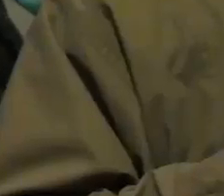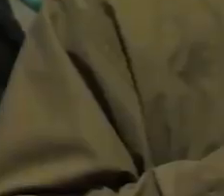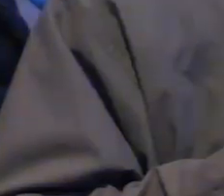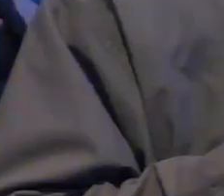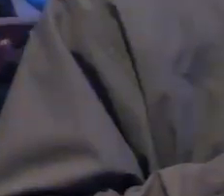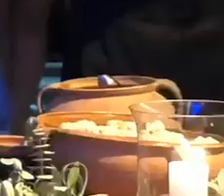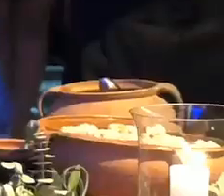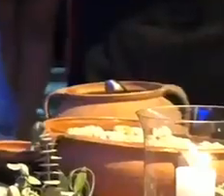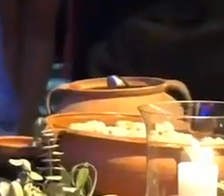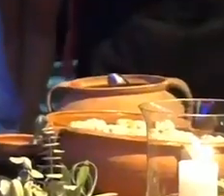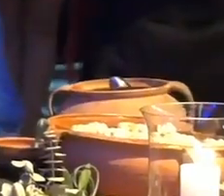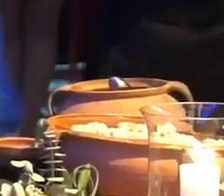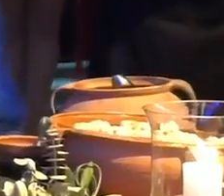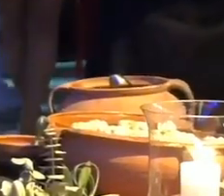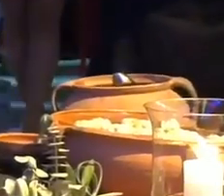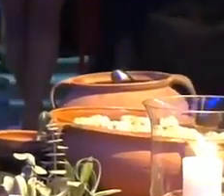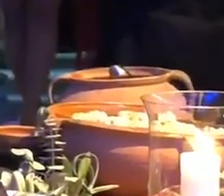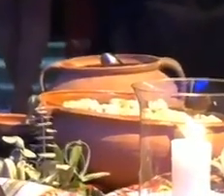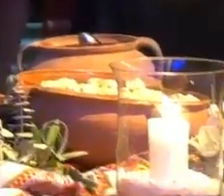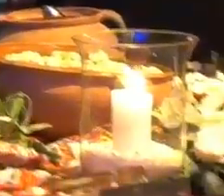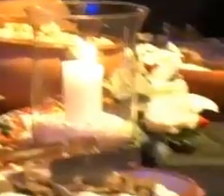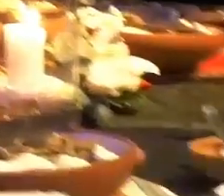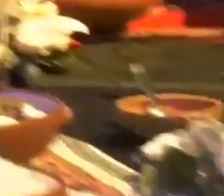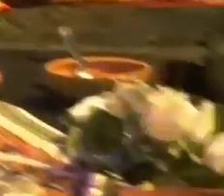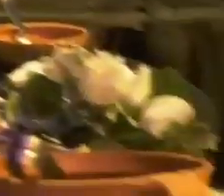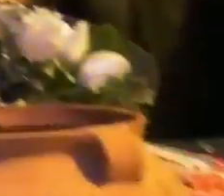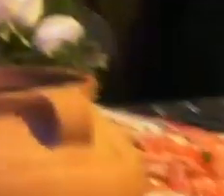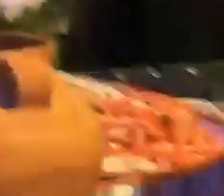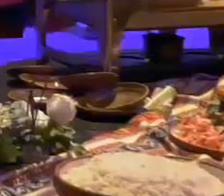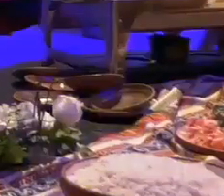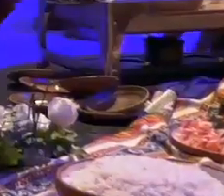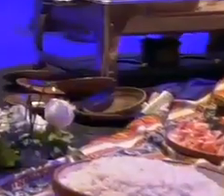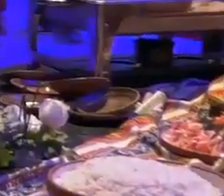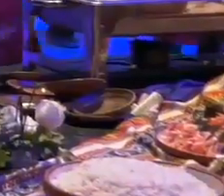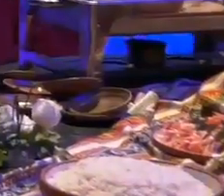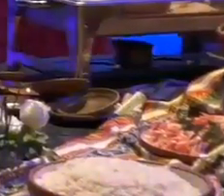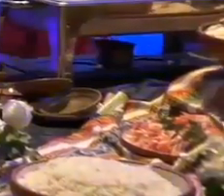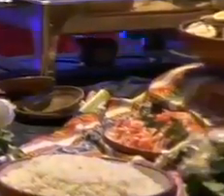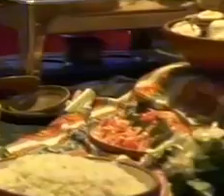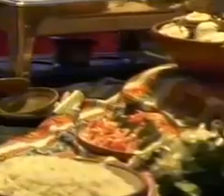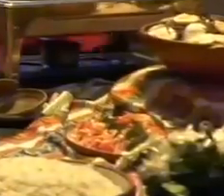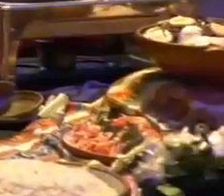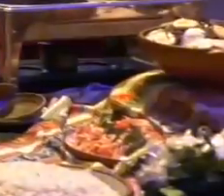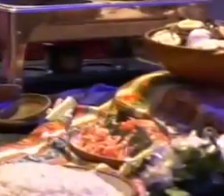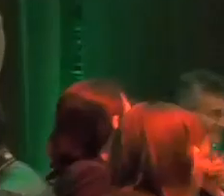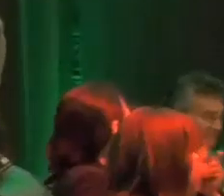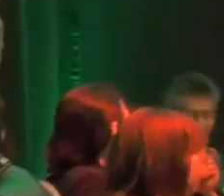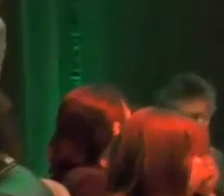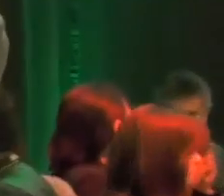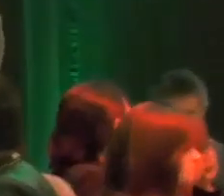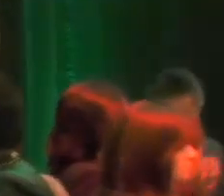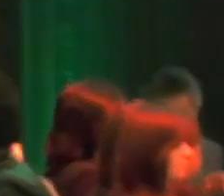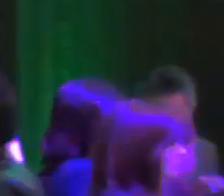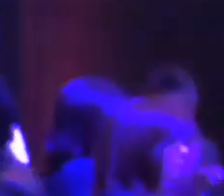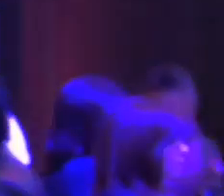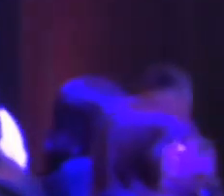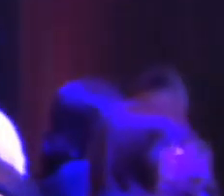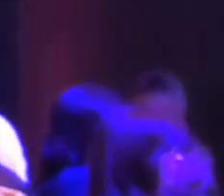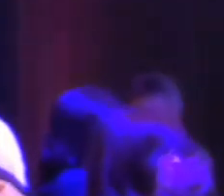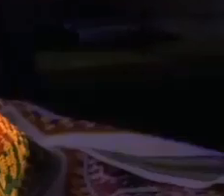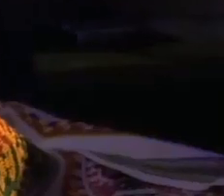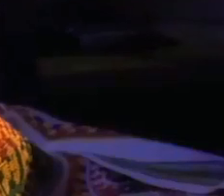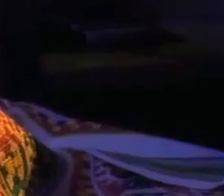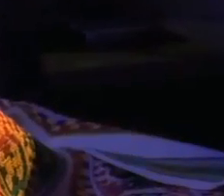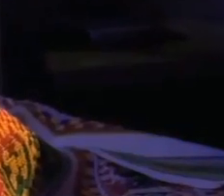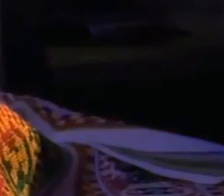este mi humilde canto. Hermosa pieza valluna, tienes tu